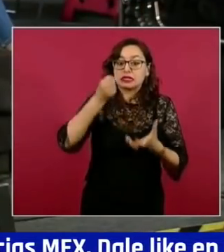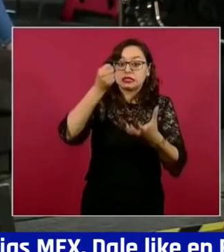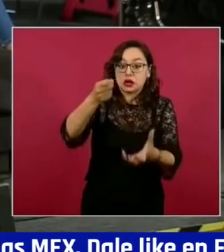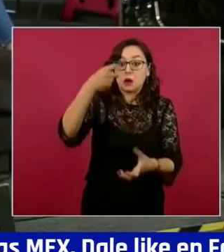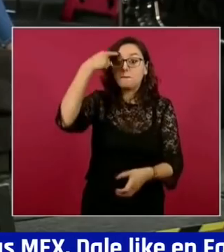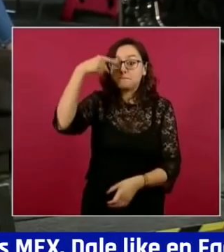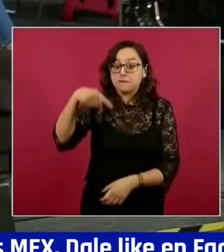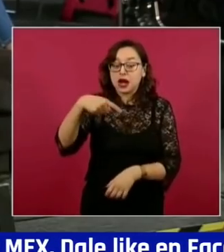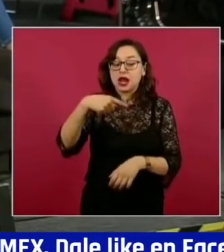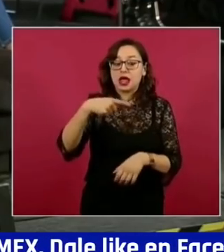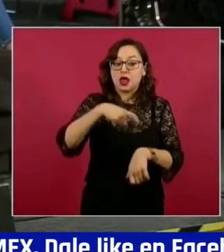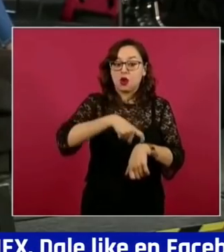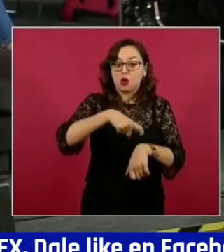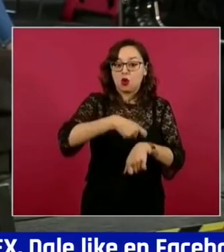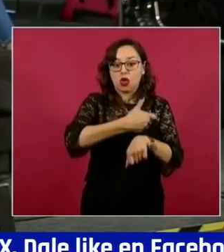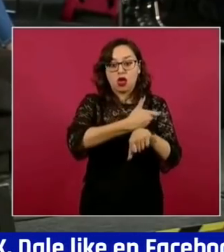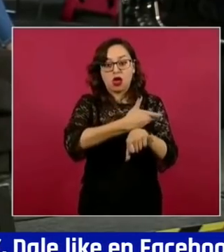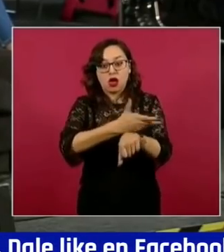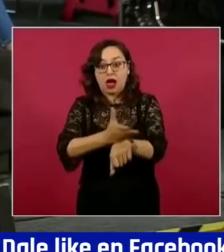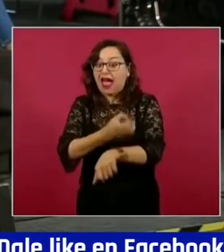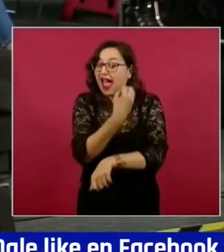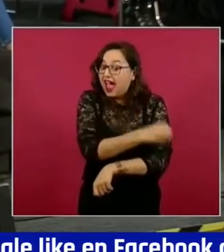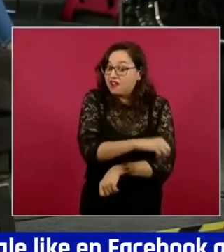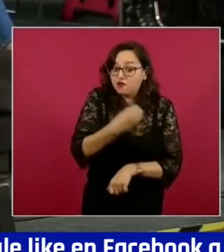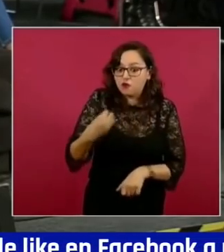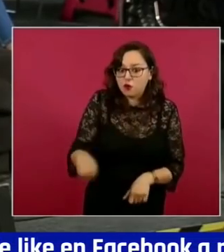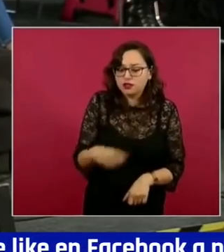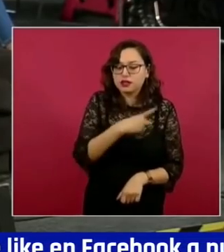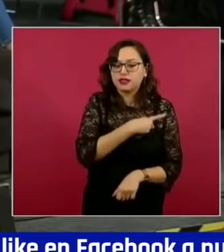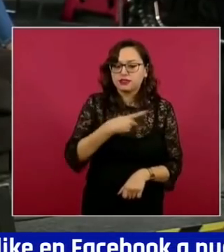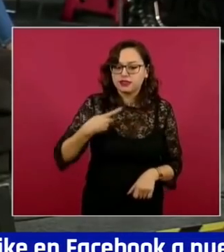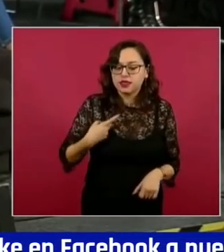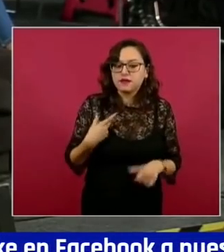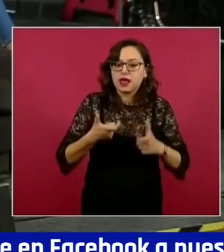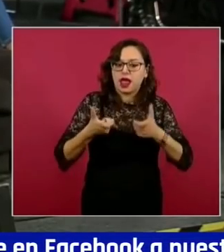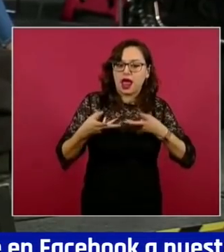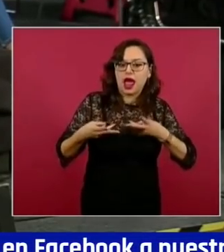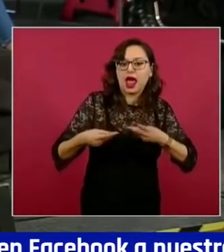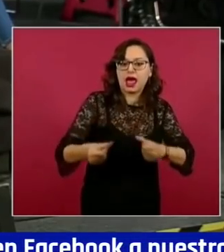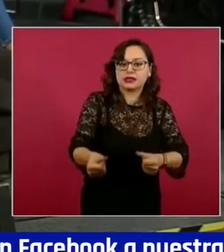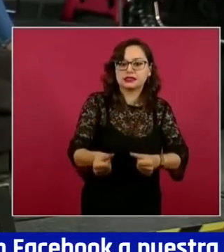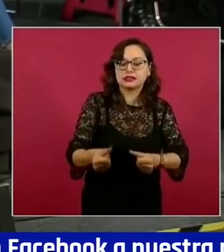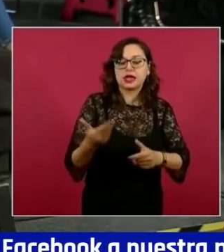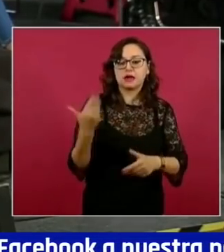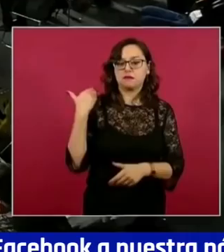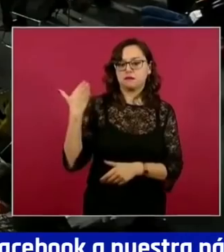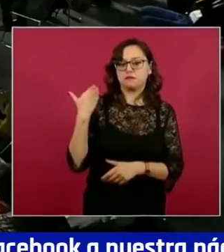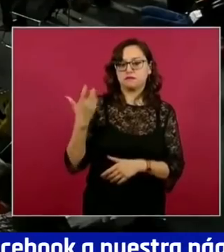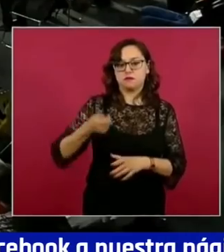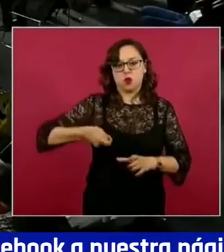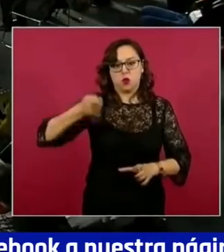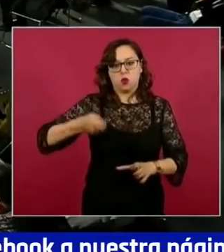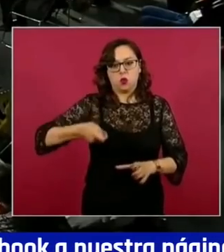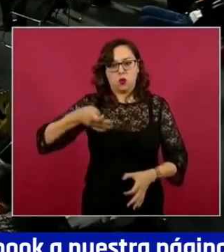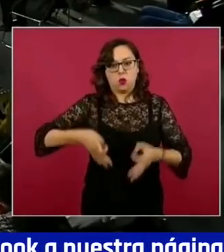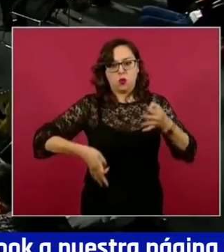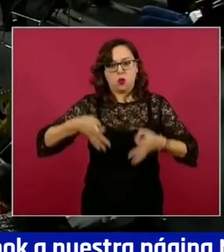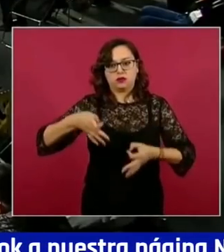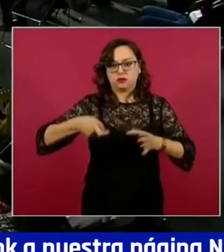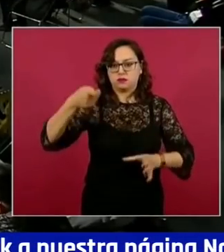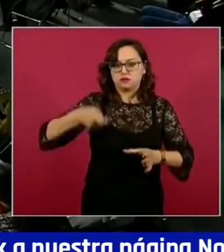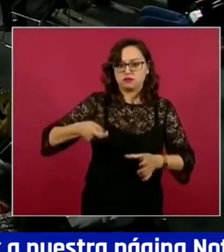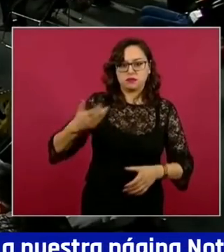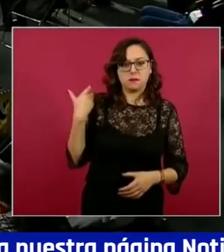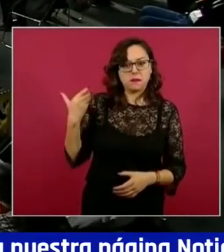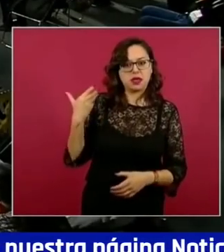resultando, al hablar de la violencia contra las mujeres, pues es distinto a lo que origina la misoginia. Y el presidente dice, bueno, a ver, yo siento